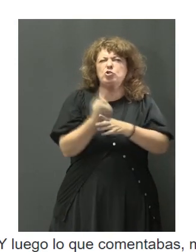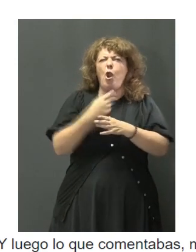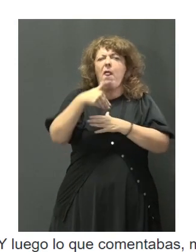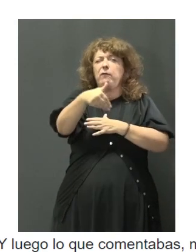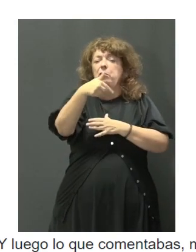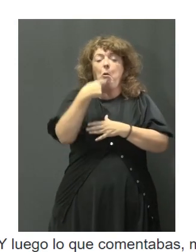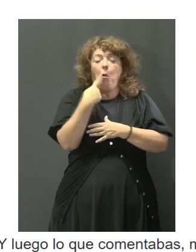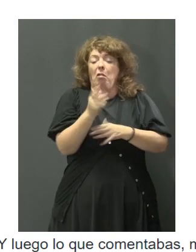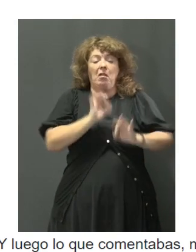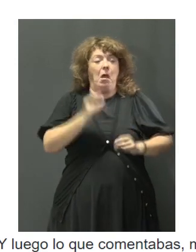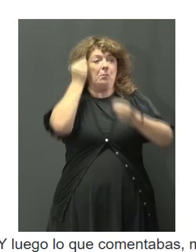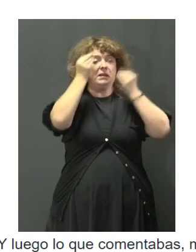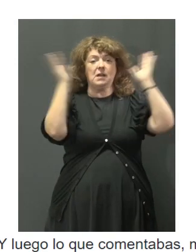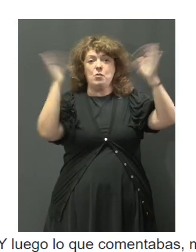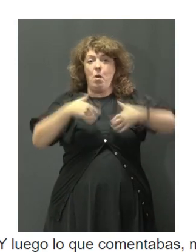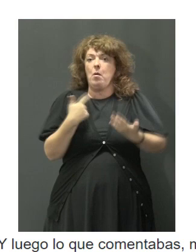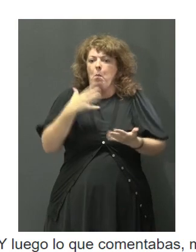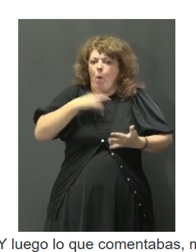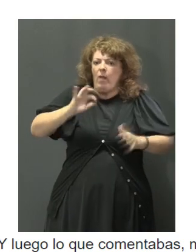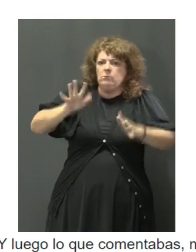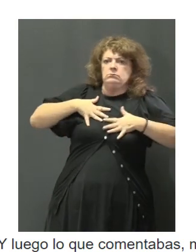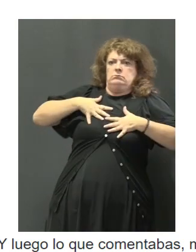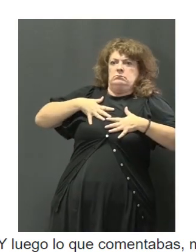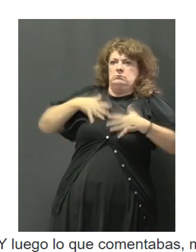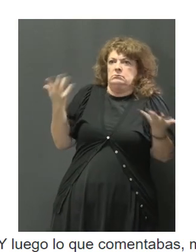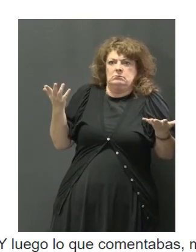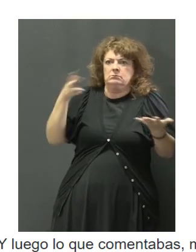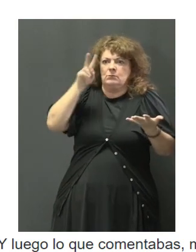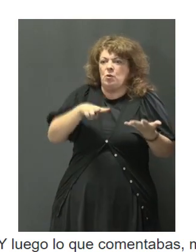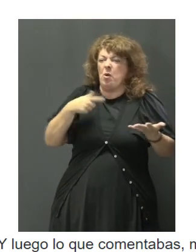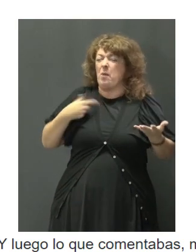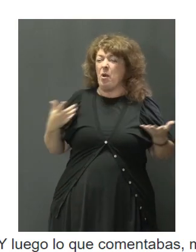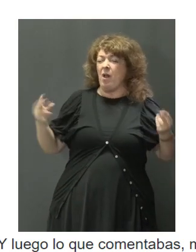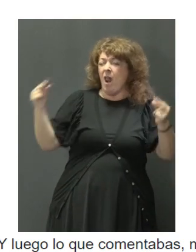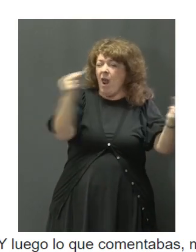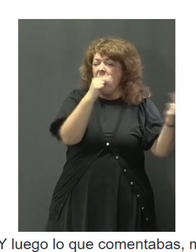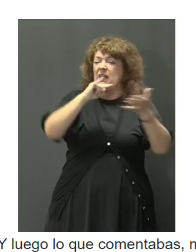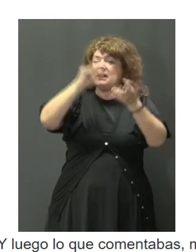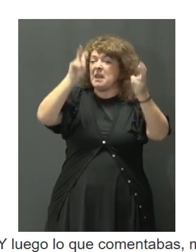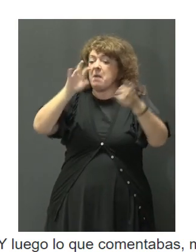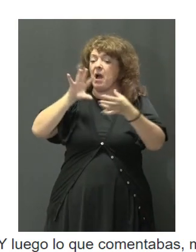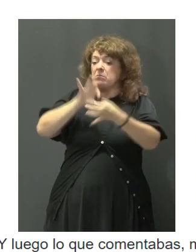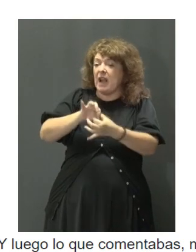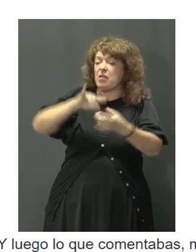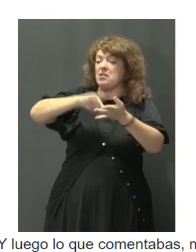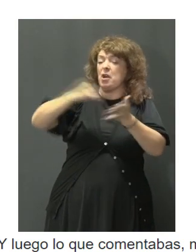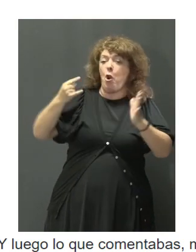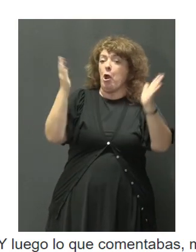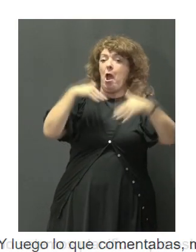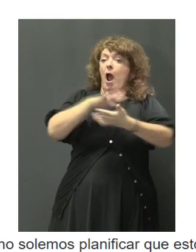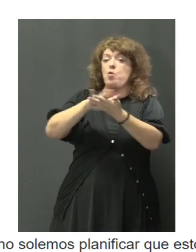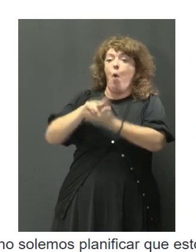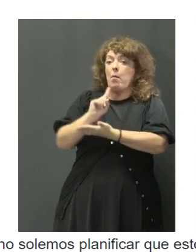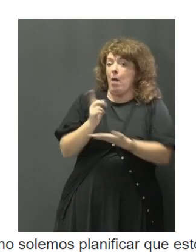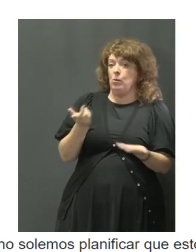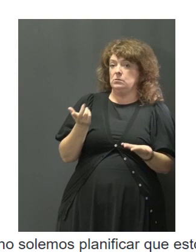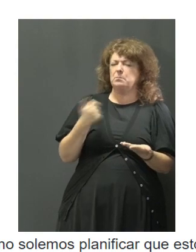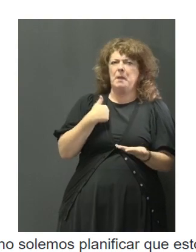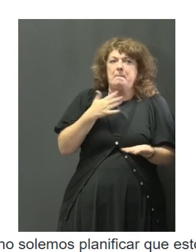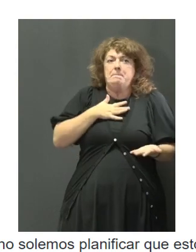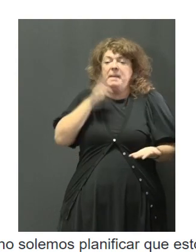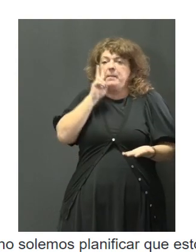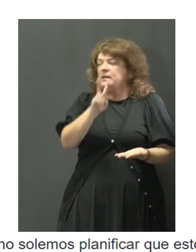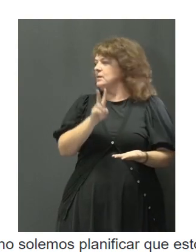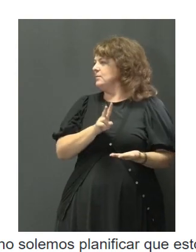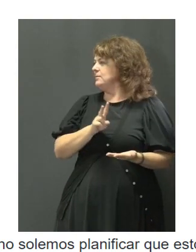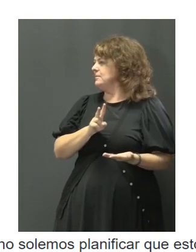soledad no deseada, que puede venir, y con lo cual no se plantean este tema de tecnología. Y luego, si quizás mi visión,